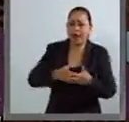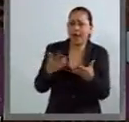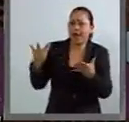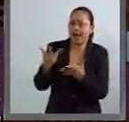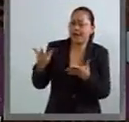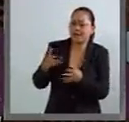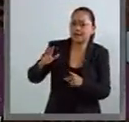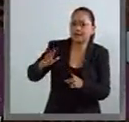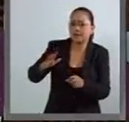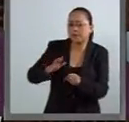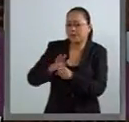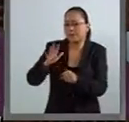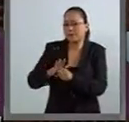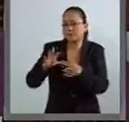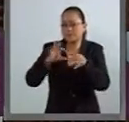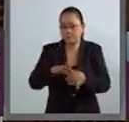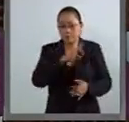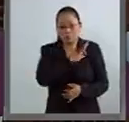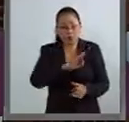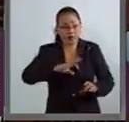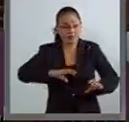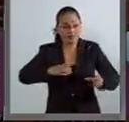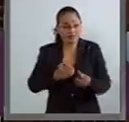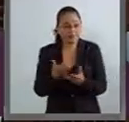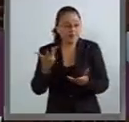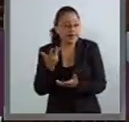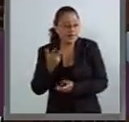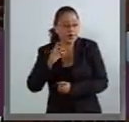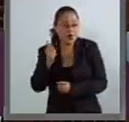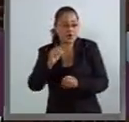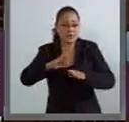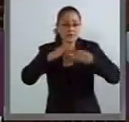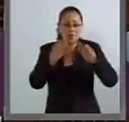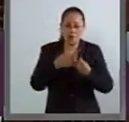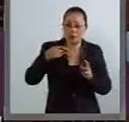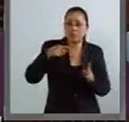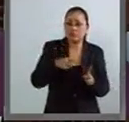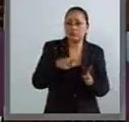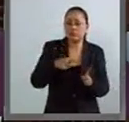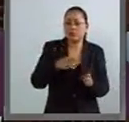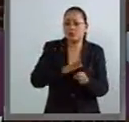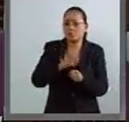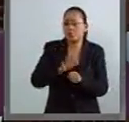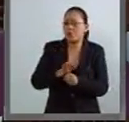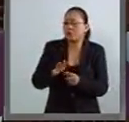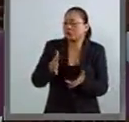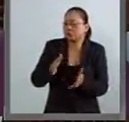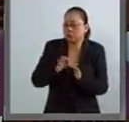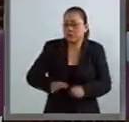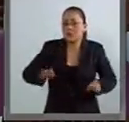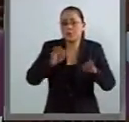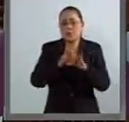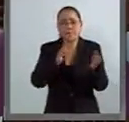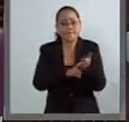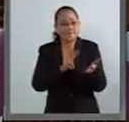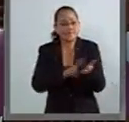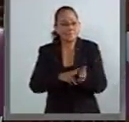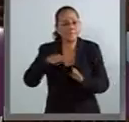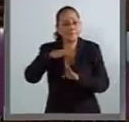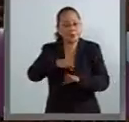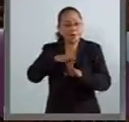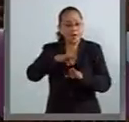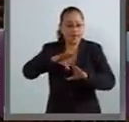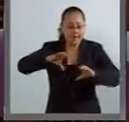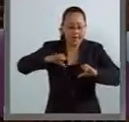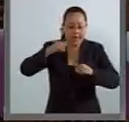aplicados para que se puedan reproducir en otros medios, y la atención ciudadana ocupa un lugar fundamental en su portal